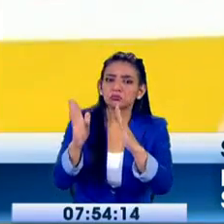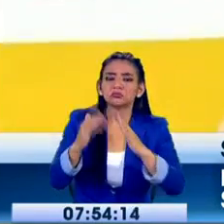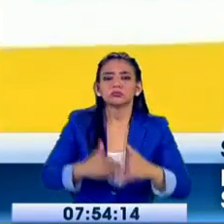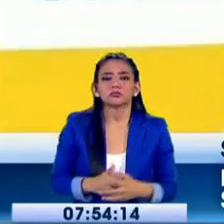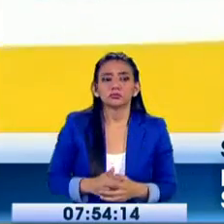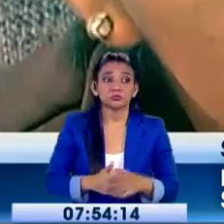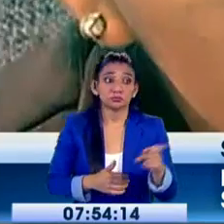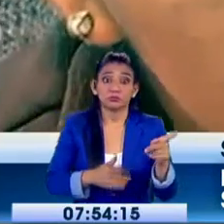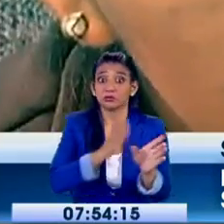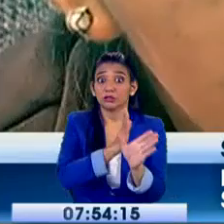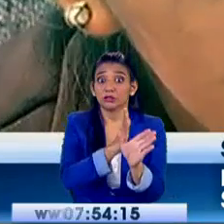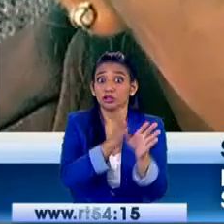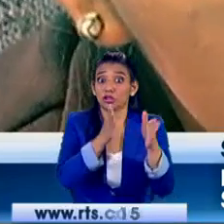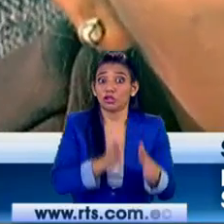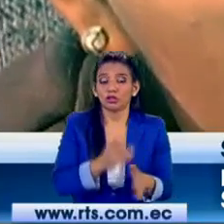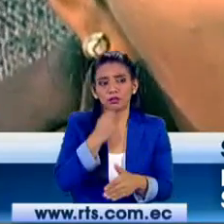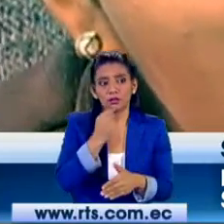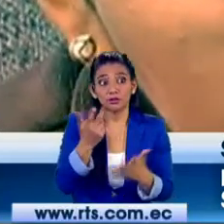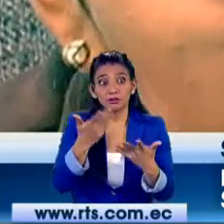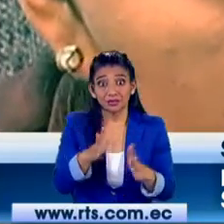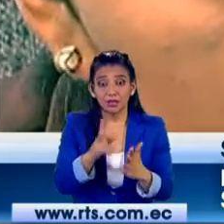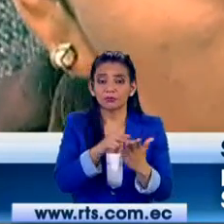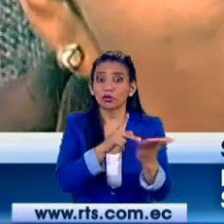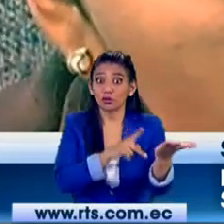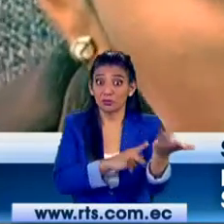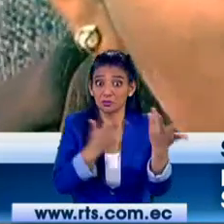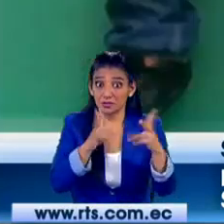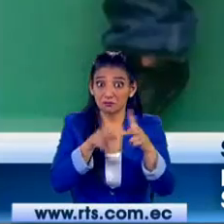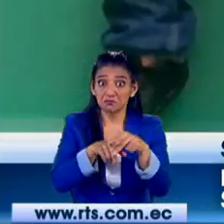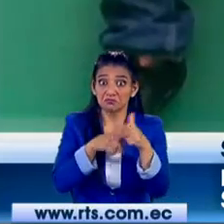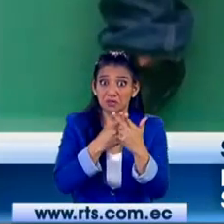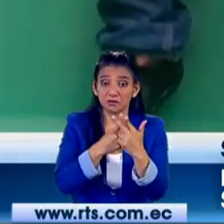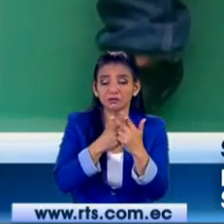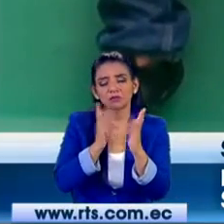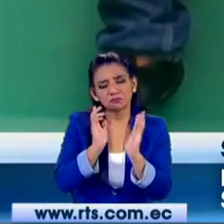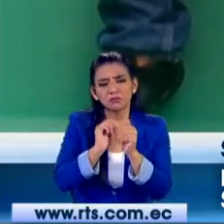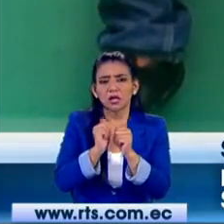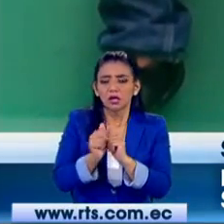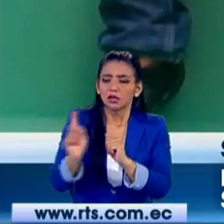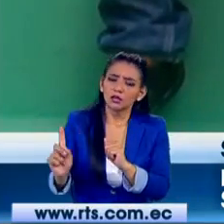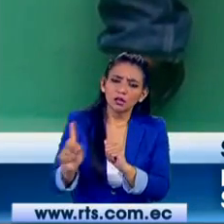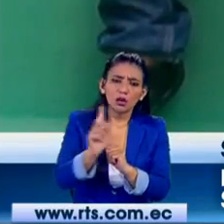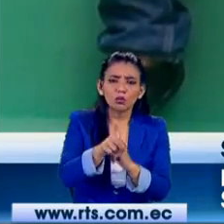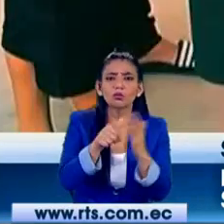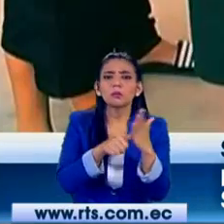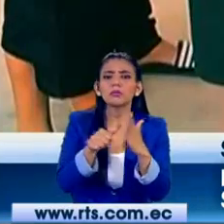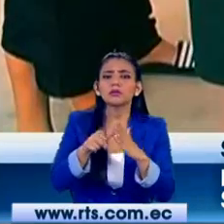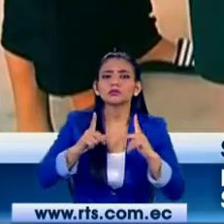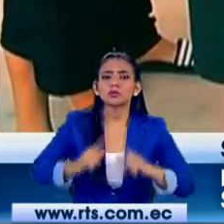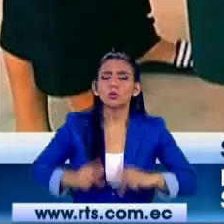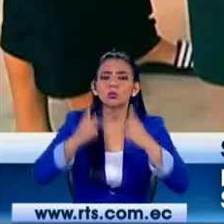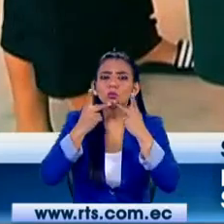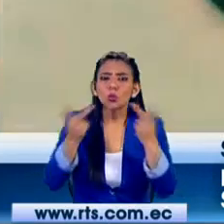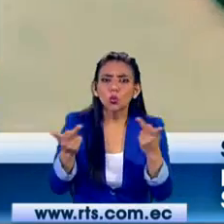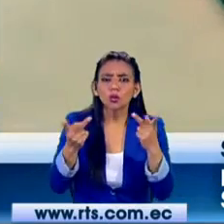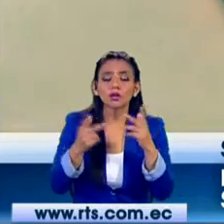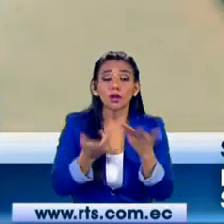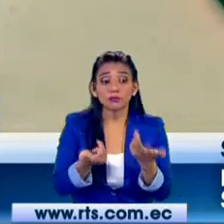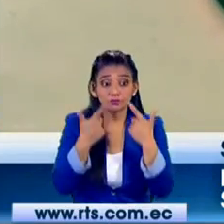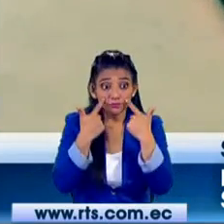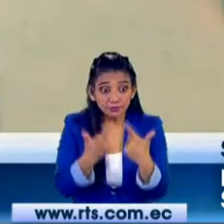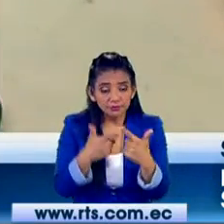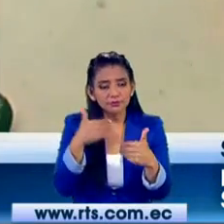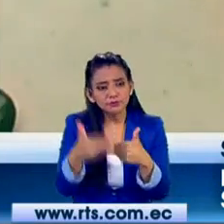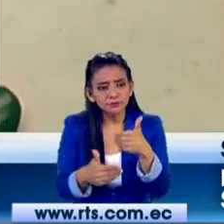Quirumbay insiste también en que luego del programa implementado, en cada caso, el Ministerio de Salud Pública realiza un seguimiento en el